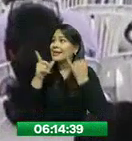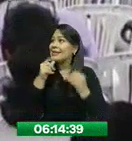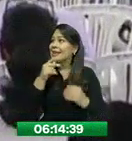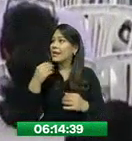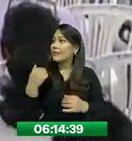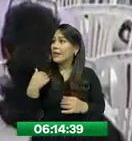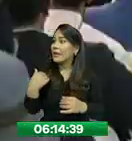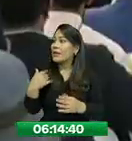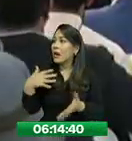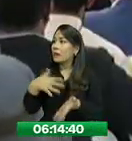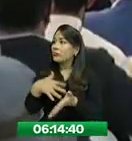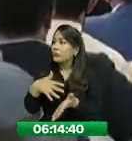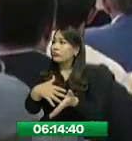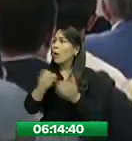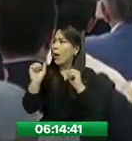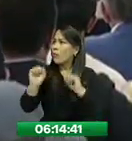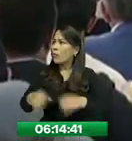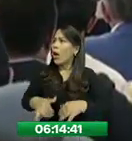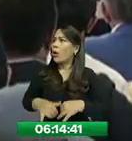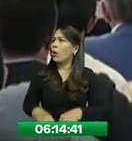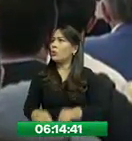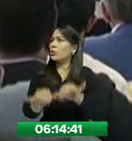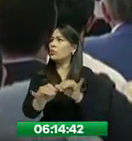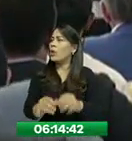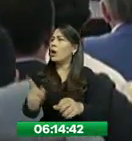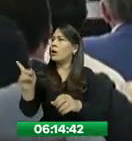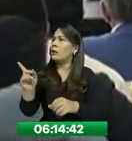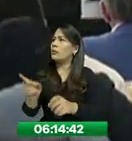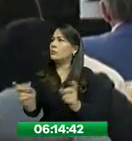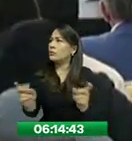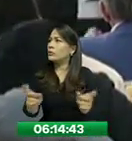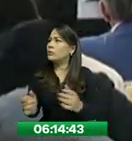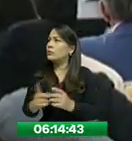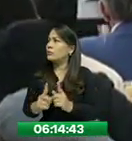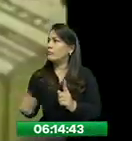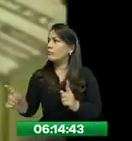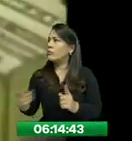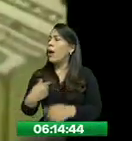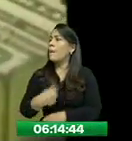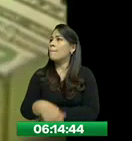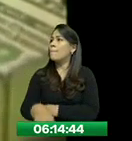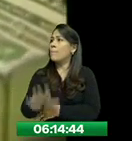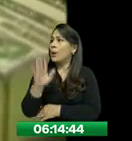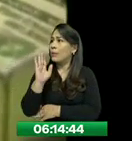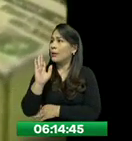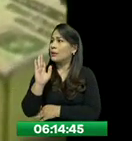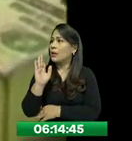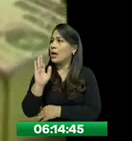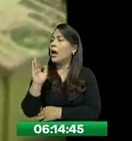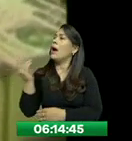pasivo académico puedan levantar las medidas cautelares, aunque se comprometan a un pago